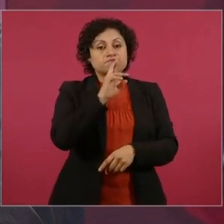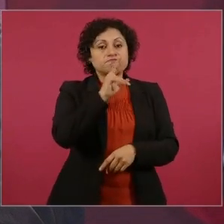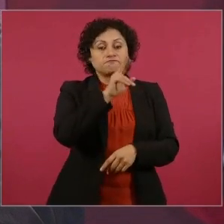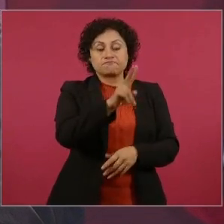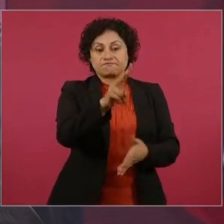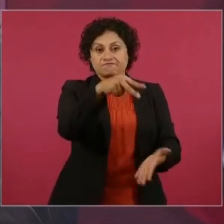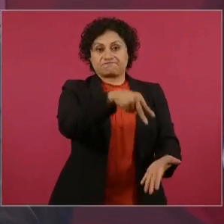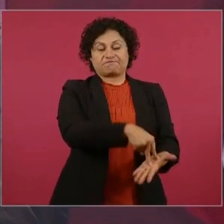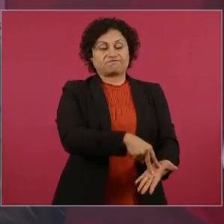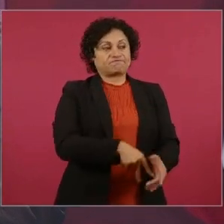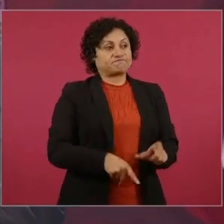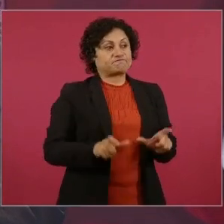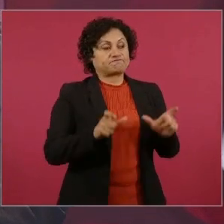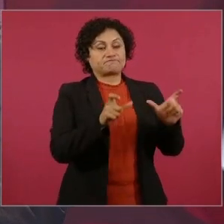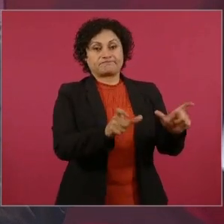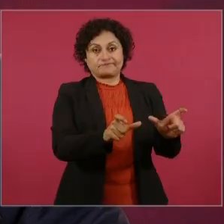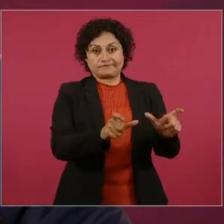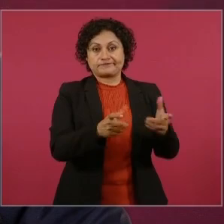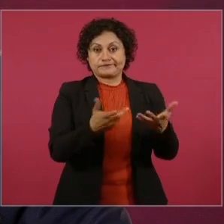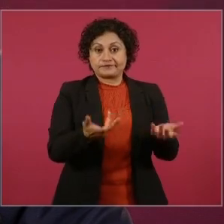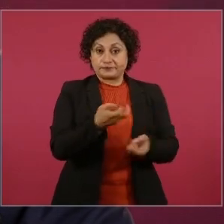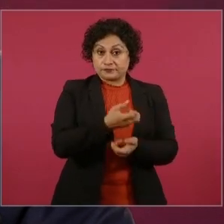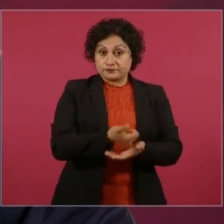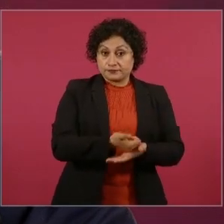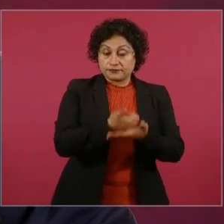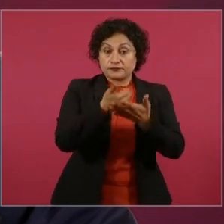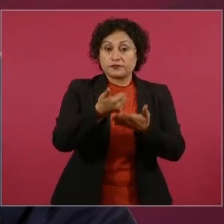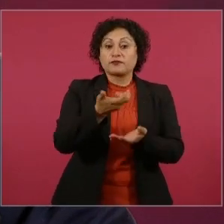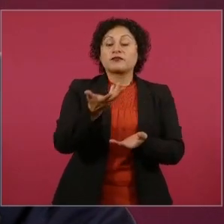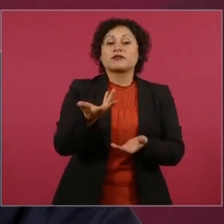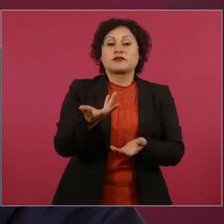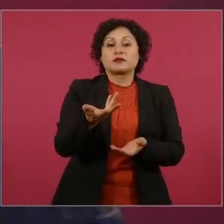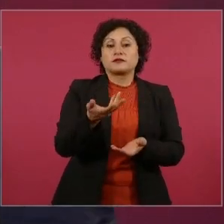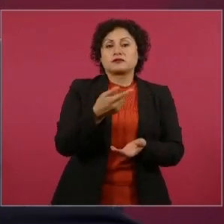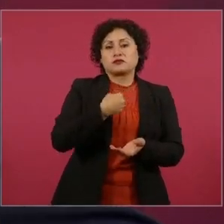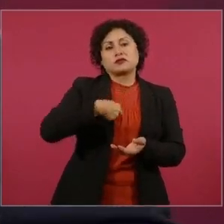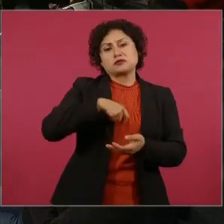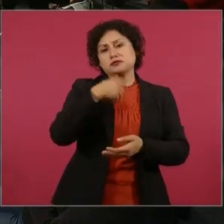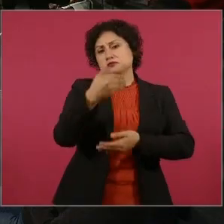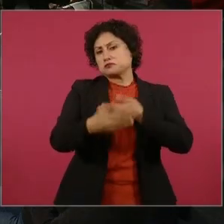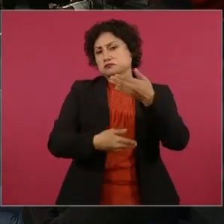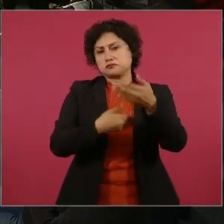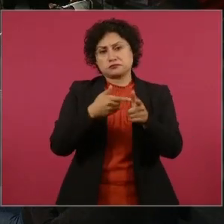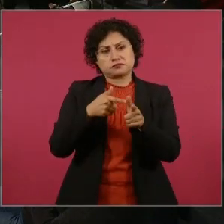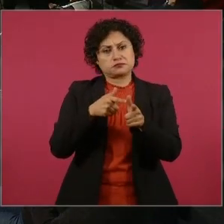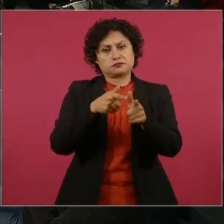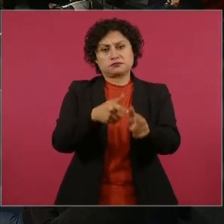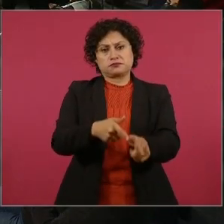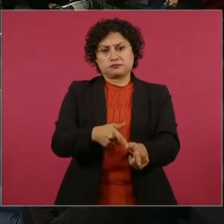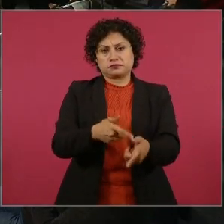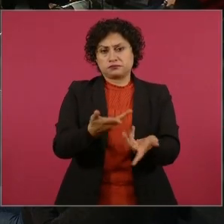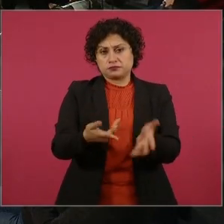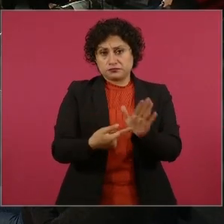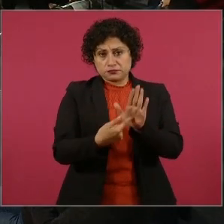fronteriza y vamos a a seguir avanzando y este es el